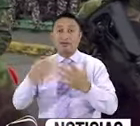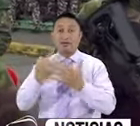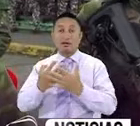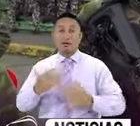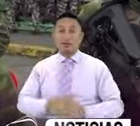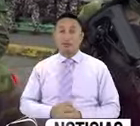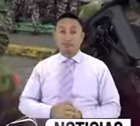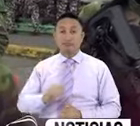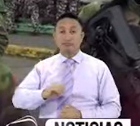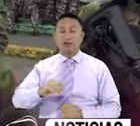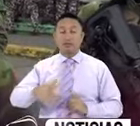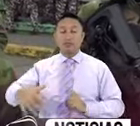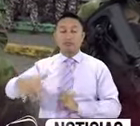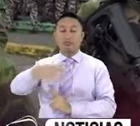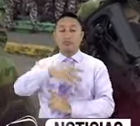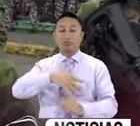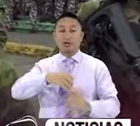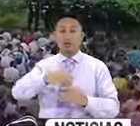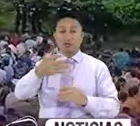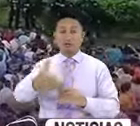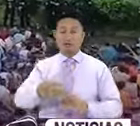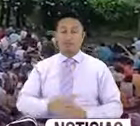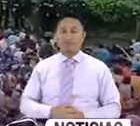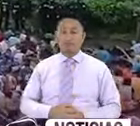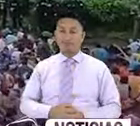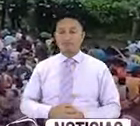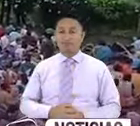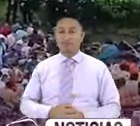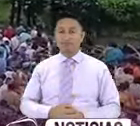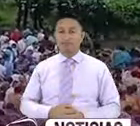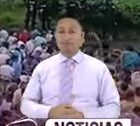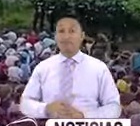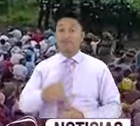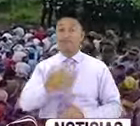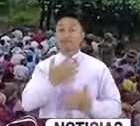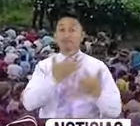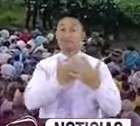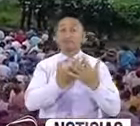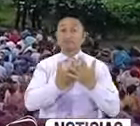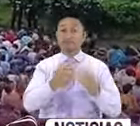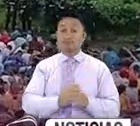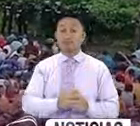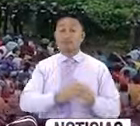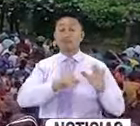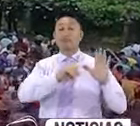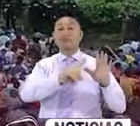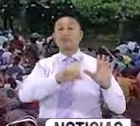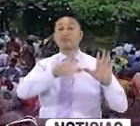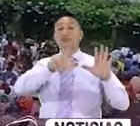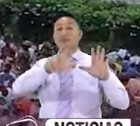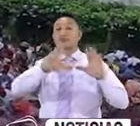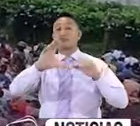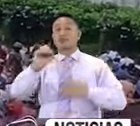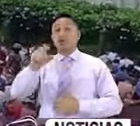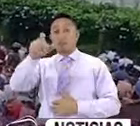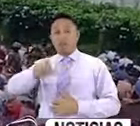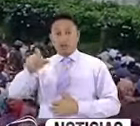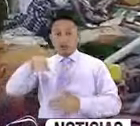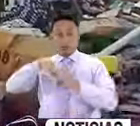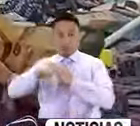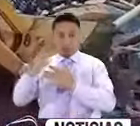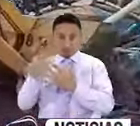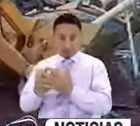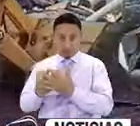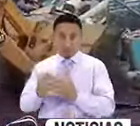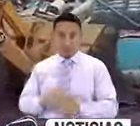patios exteriores del CPL. Este centro carcelario alberga 680 personas privadas de libertad y fue